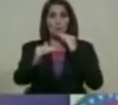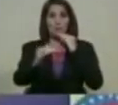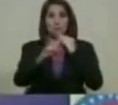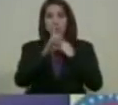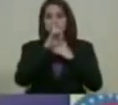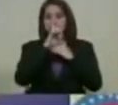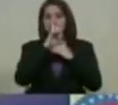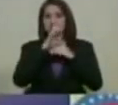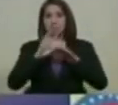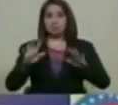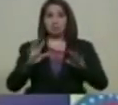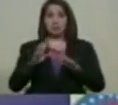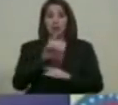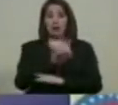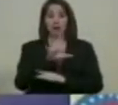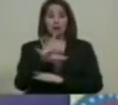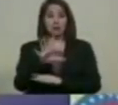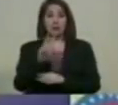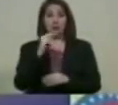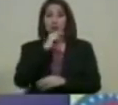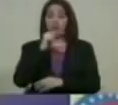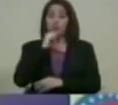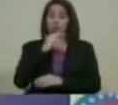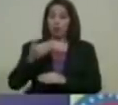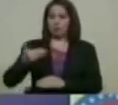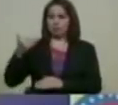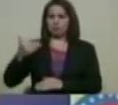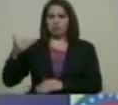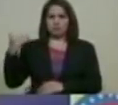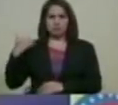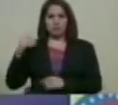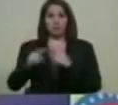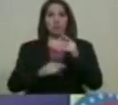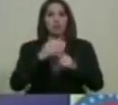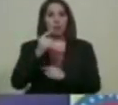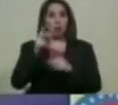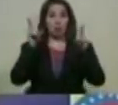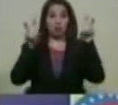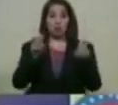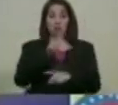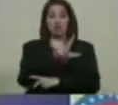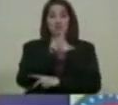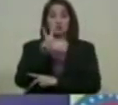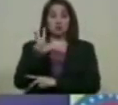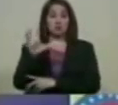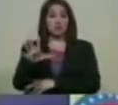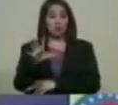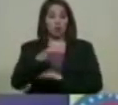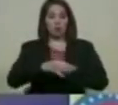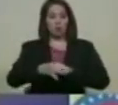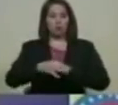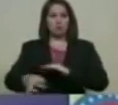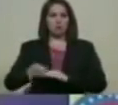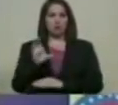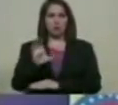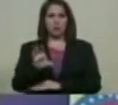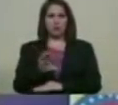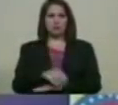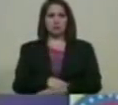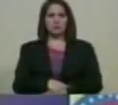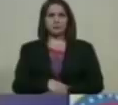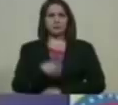manera maravillosa el 15 de octubre pasado. Luego tuvimos la renovación de los 335 municipios del país,